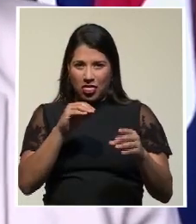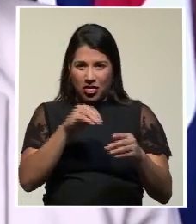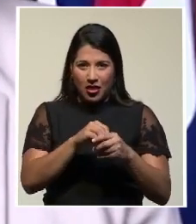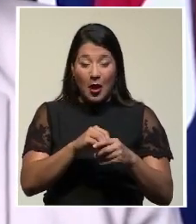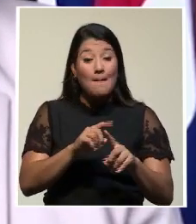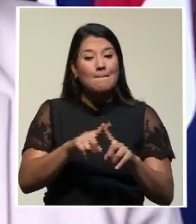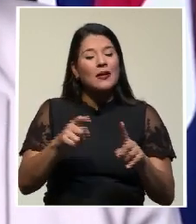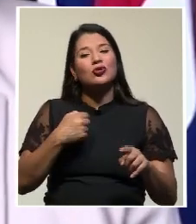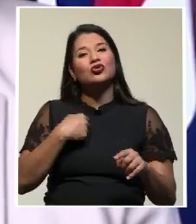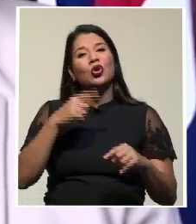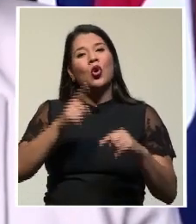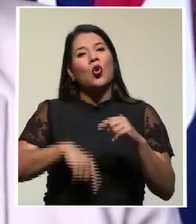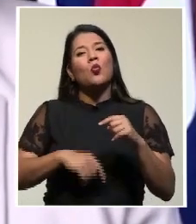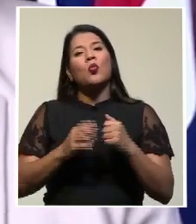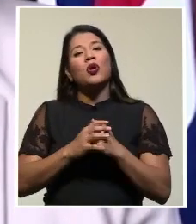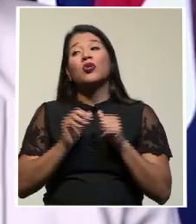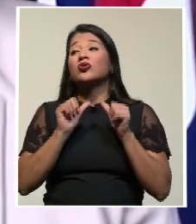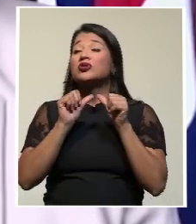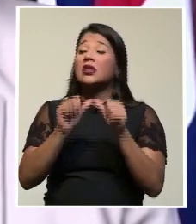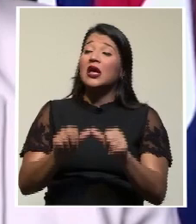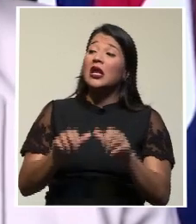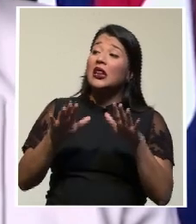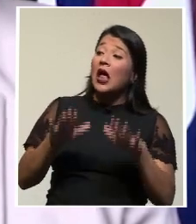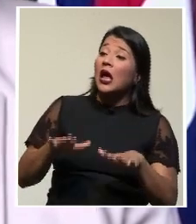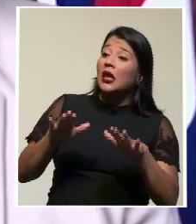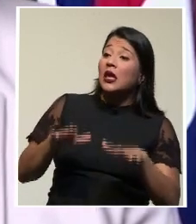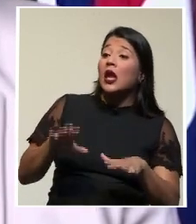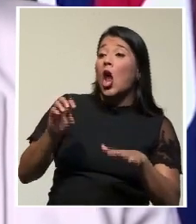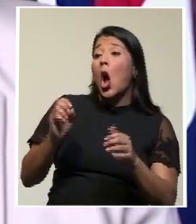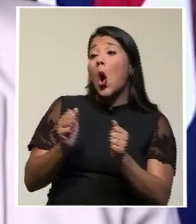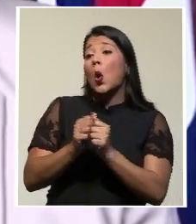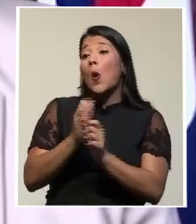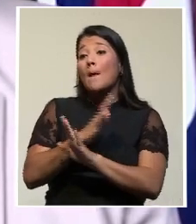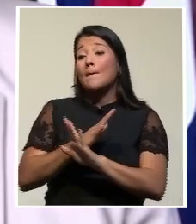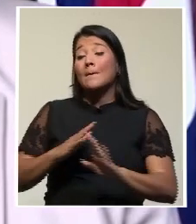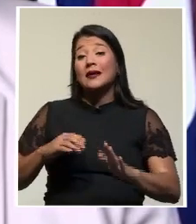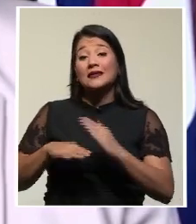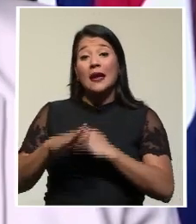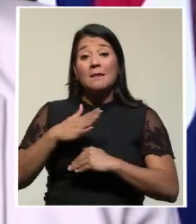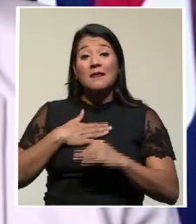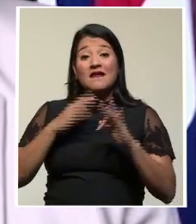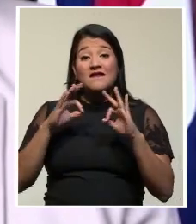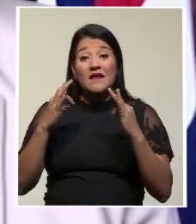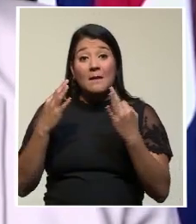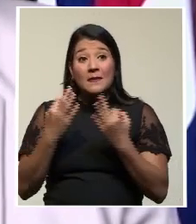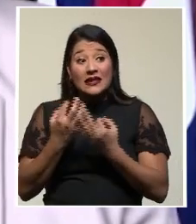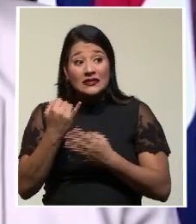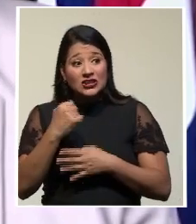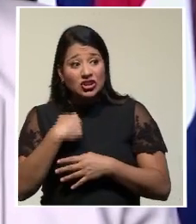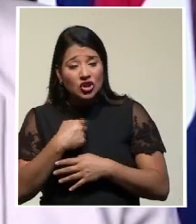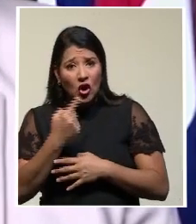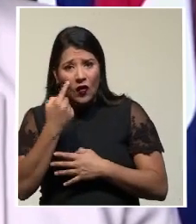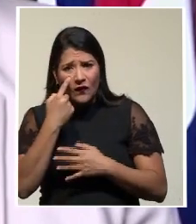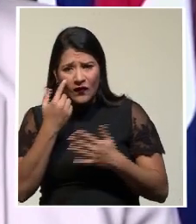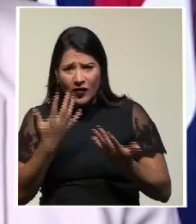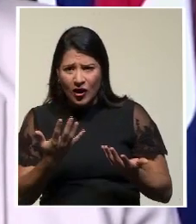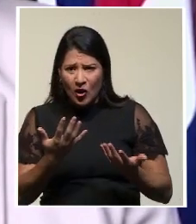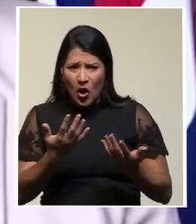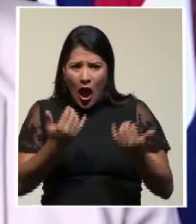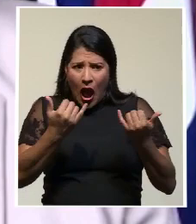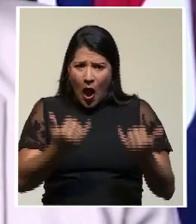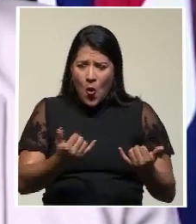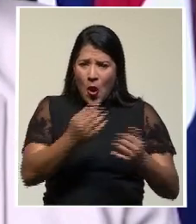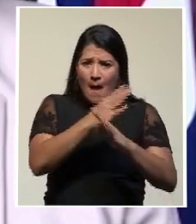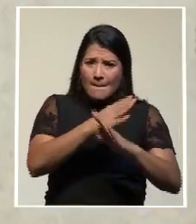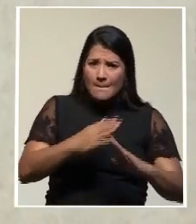estar gozando de paz y tranquilidad en mi familia, viendo que esta misma paz y tranquilidad se ve amenazada por malas